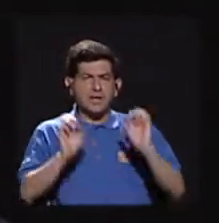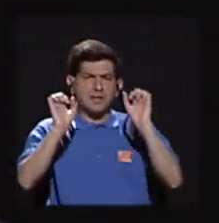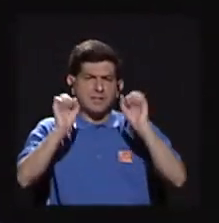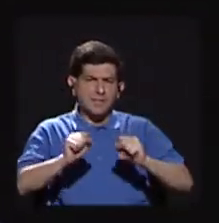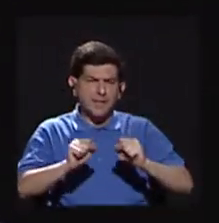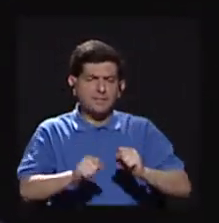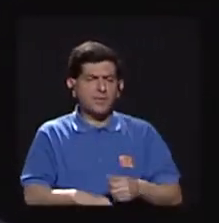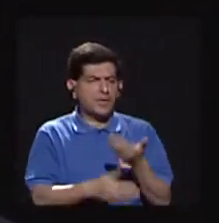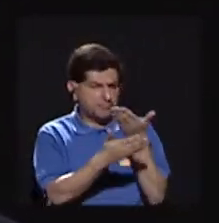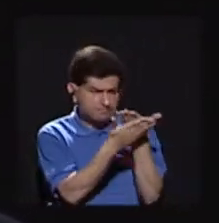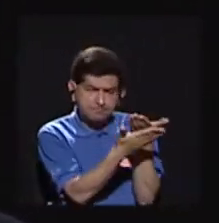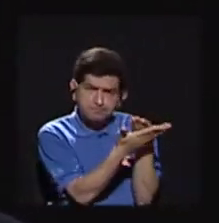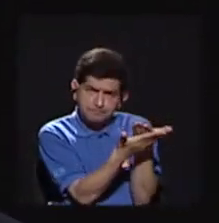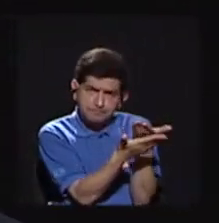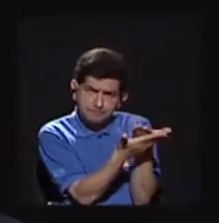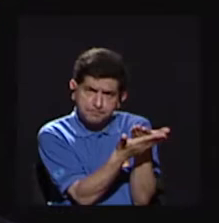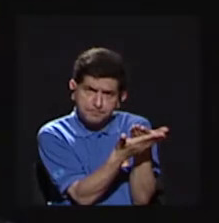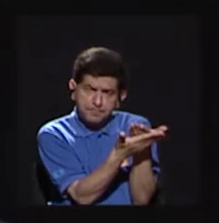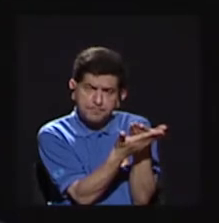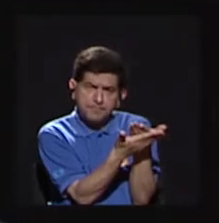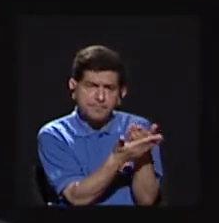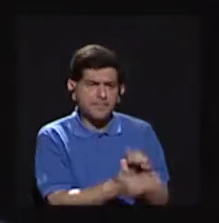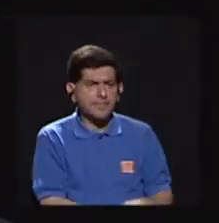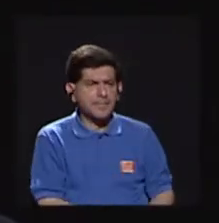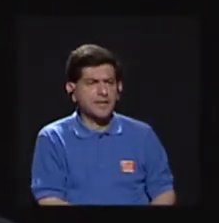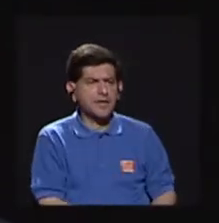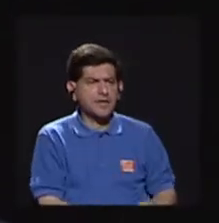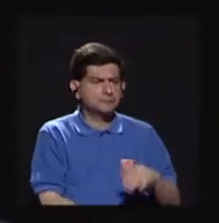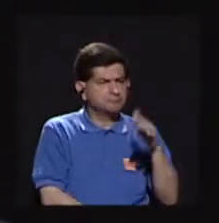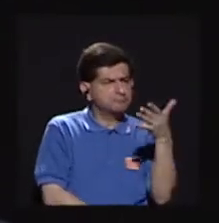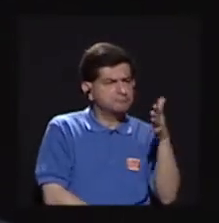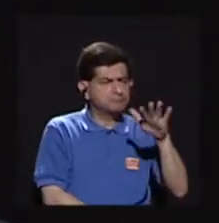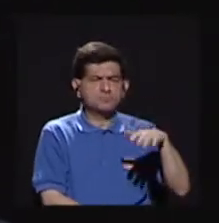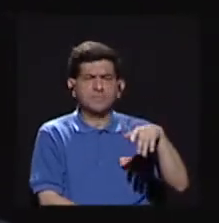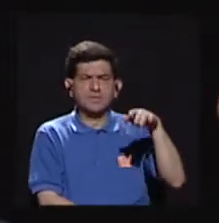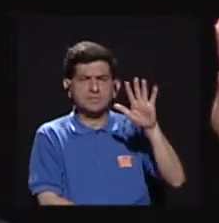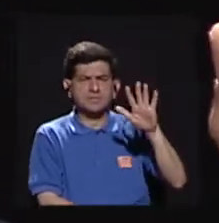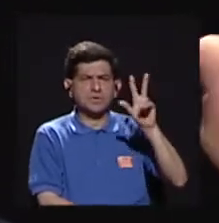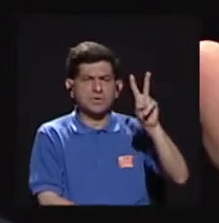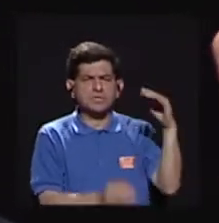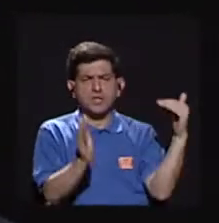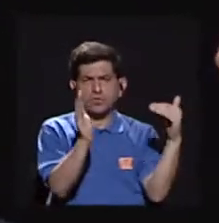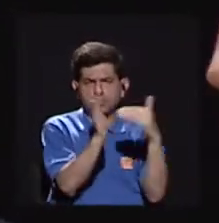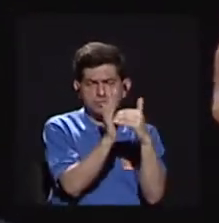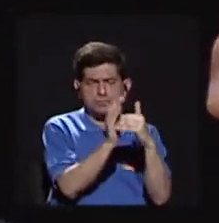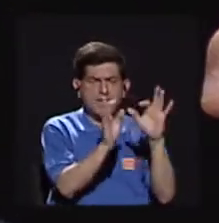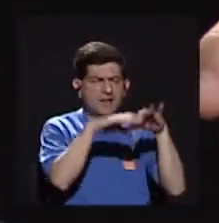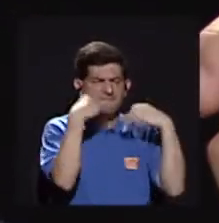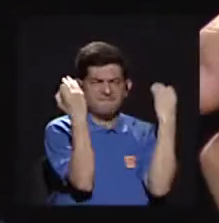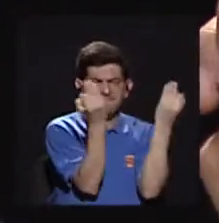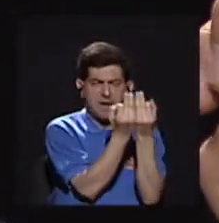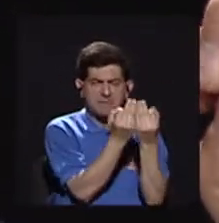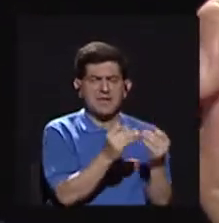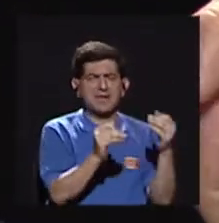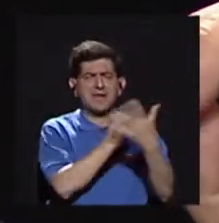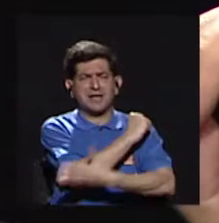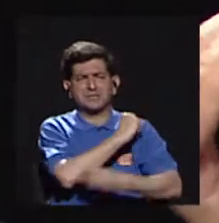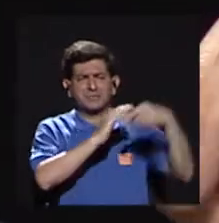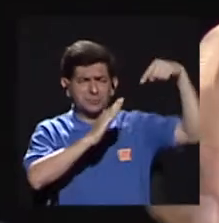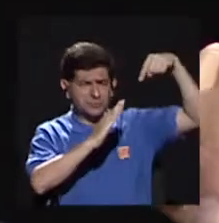constatar más o menos 52 mil familias en pobreza